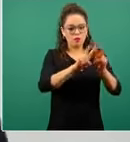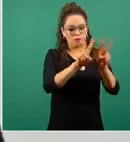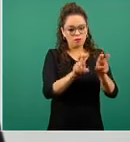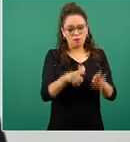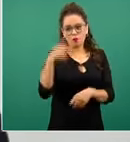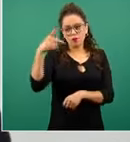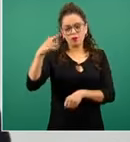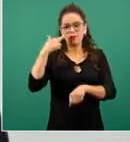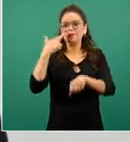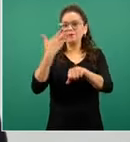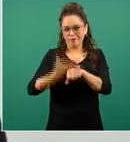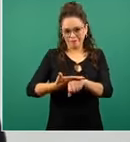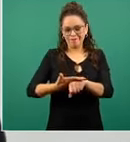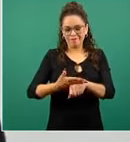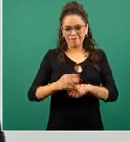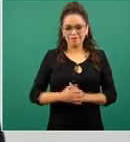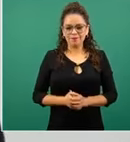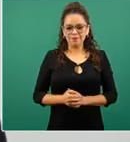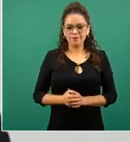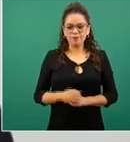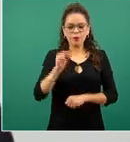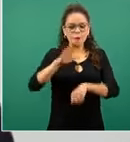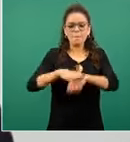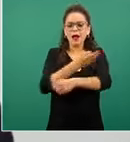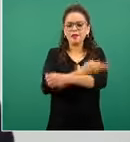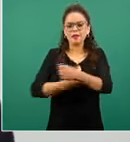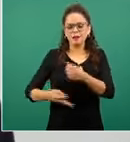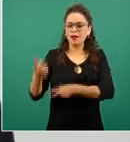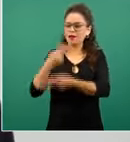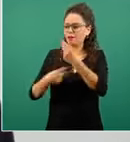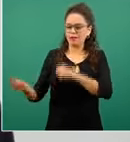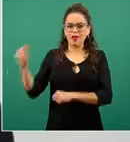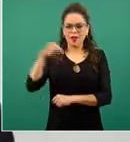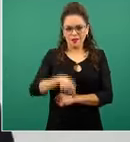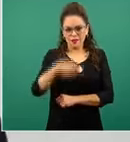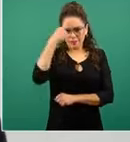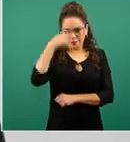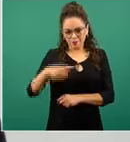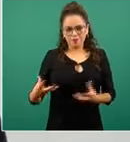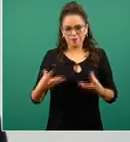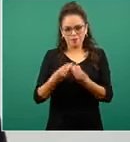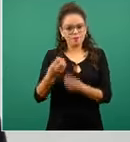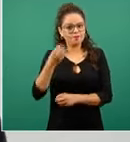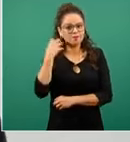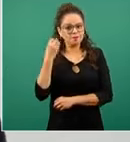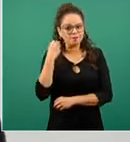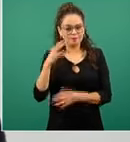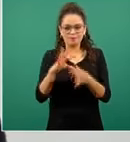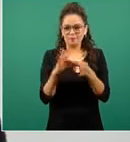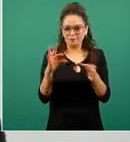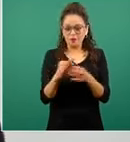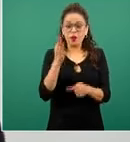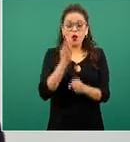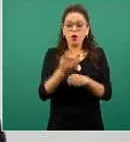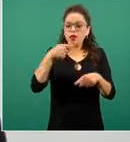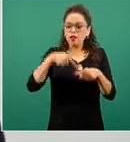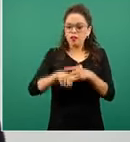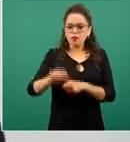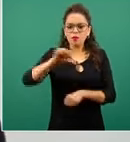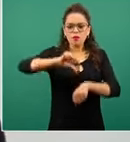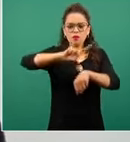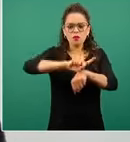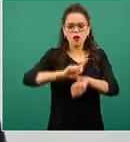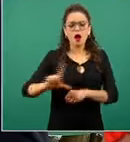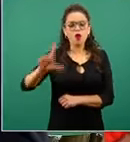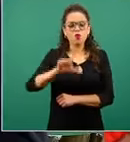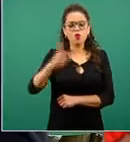competencia y de seguro en un momentito más se nos sumará a esta conferencia. Vamos a iniciar el día de hoy,